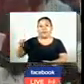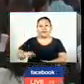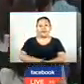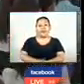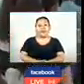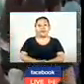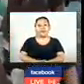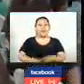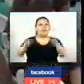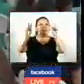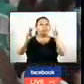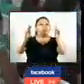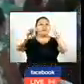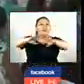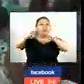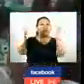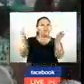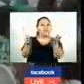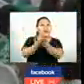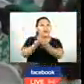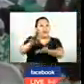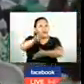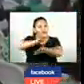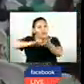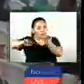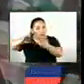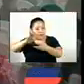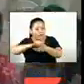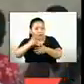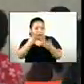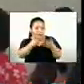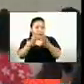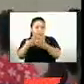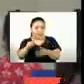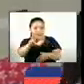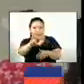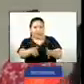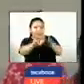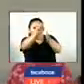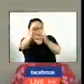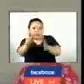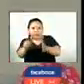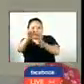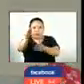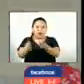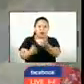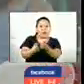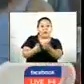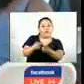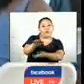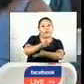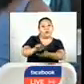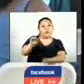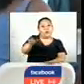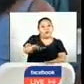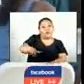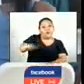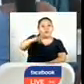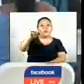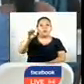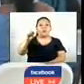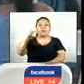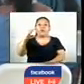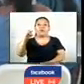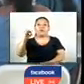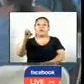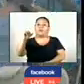En el marco del Día Mundial del Medio Ambiente diferentes instituciones que trabajan en el cuido y restauración ambiental en el municipio de Jocuaitique